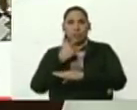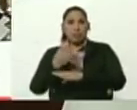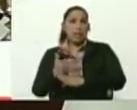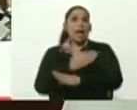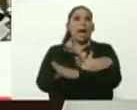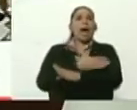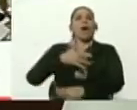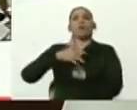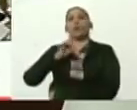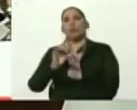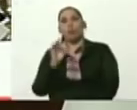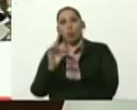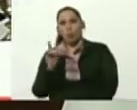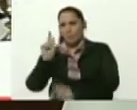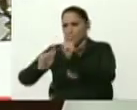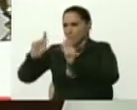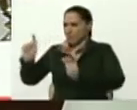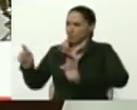dolor ajeno,